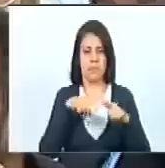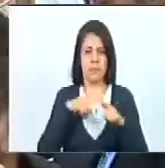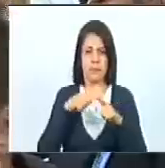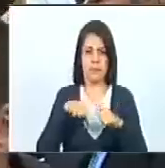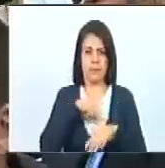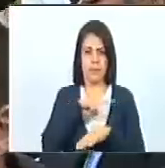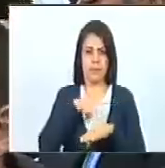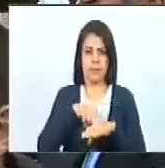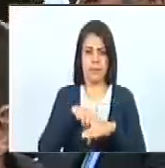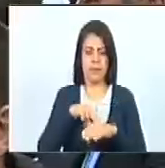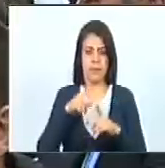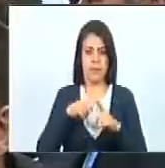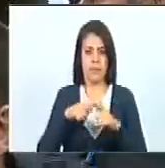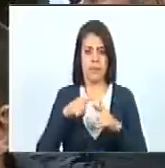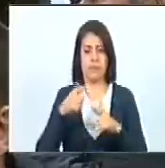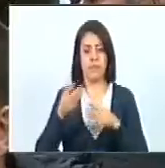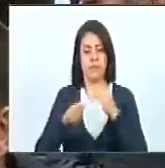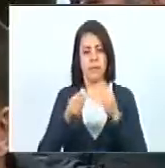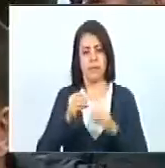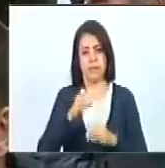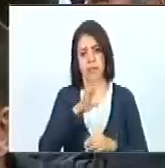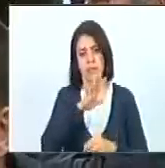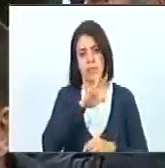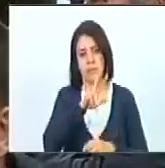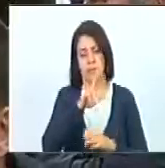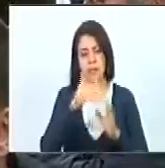parque nacional, que aproximadamente tiene